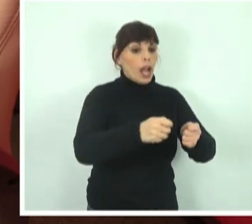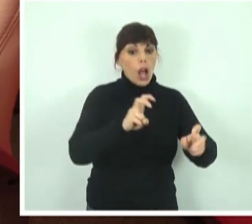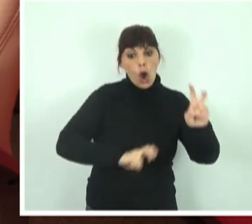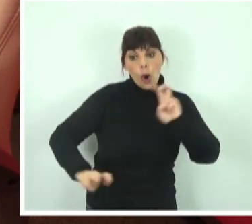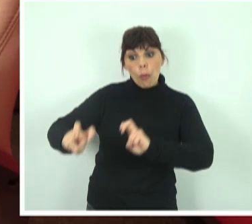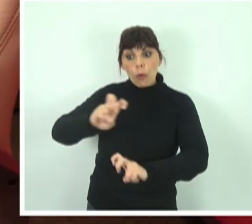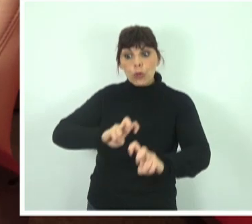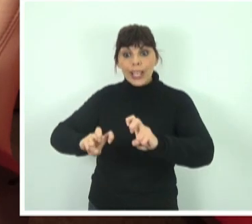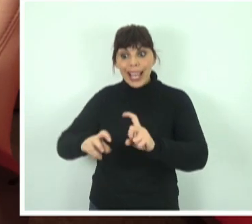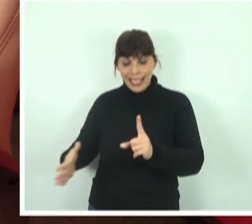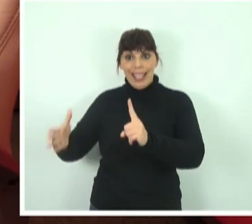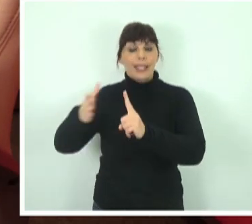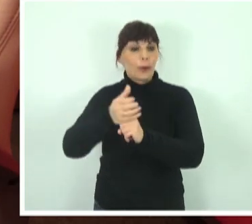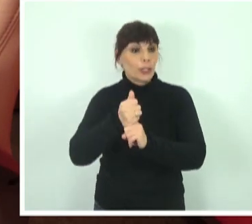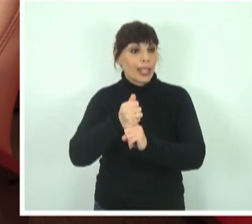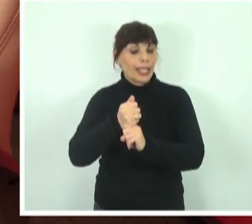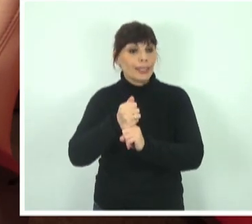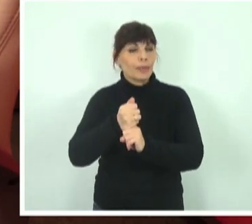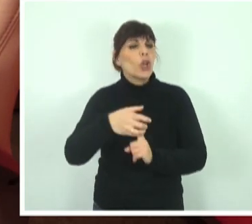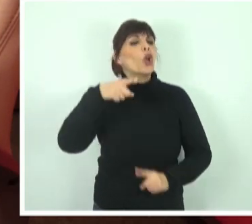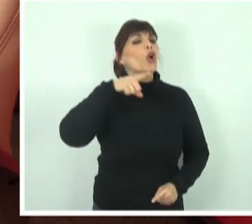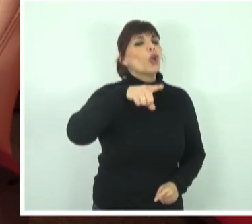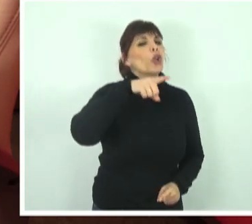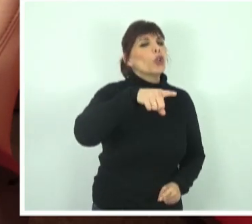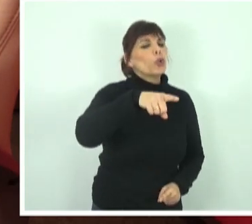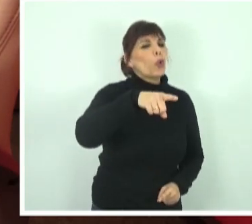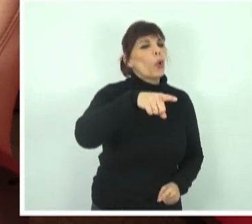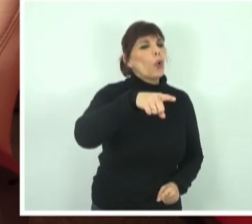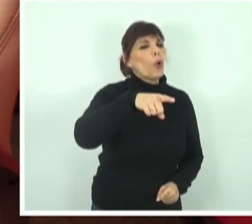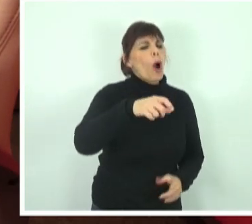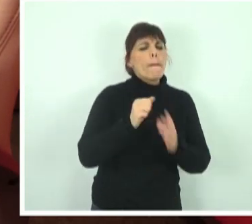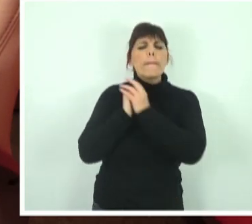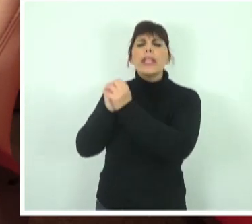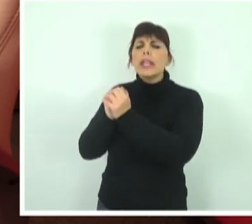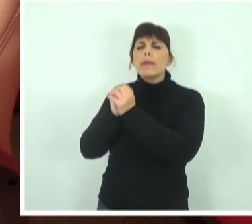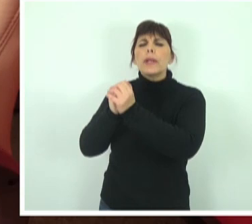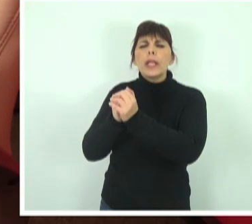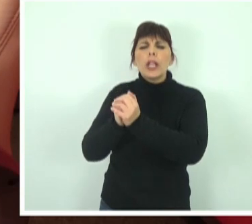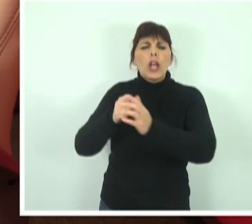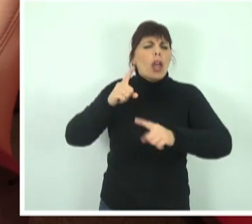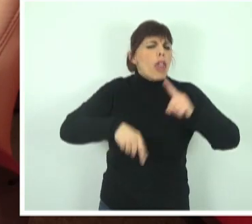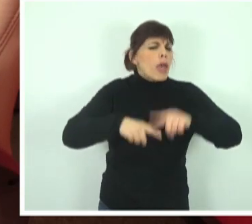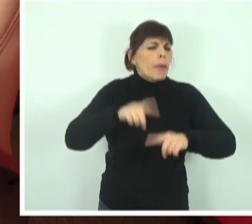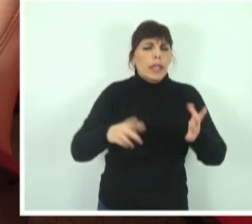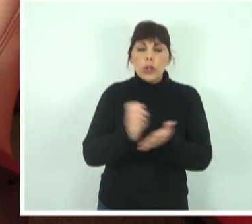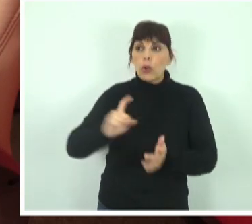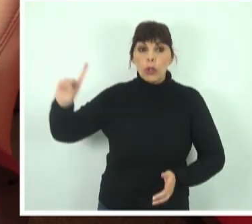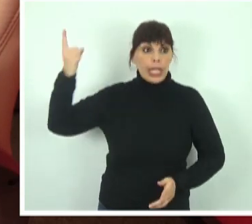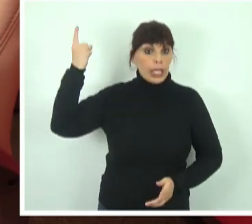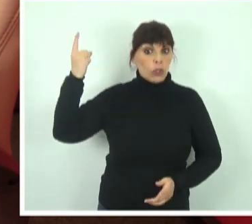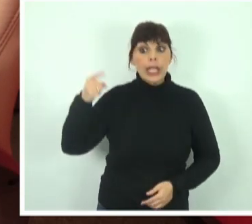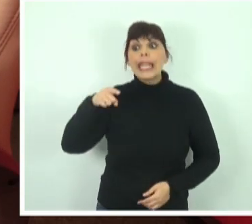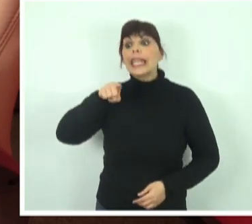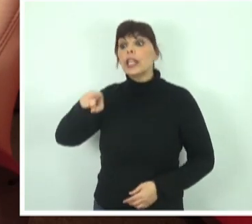¿Sabes? Tú tienes que pedir como si todo depende de Dios. y tú tienes que buscar como si